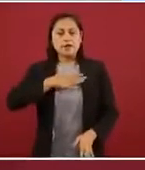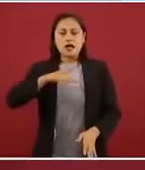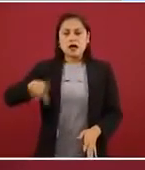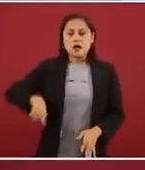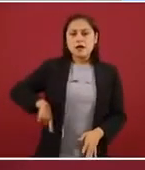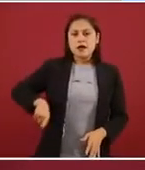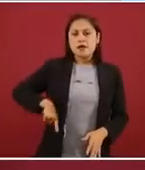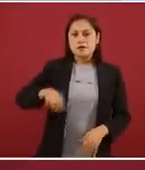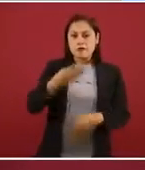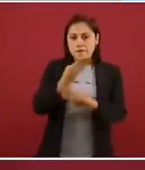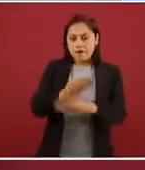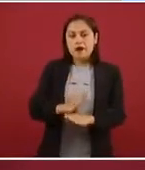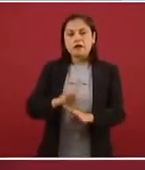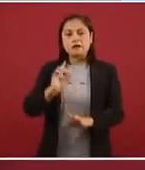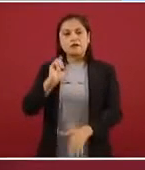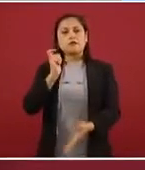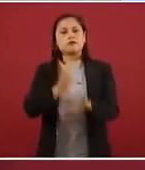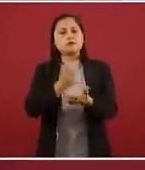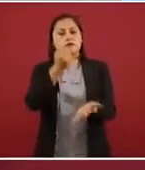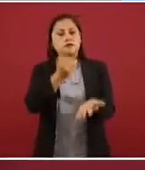Entiendo tu planteamiento.